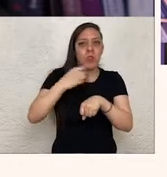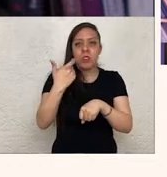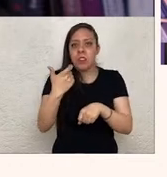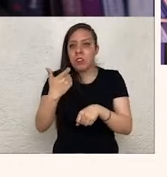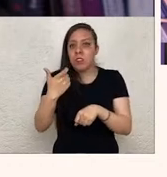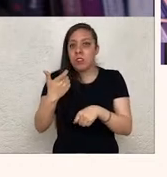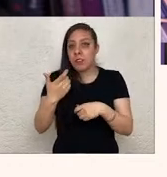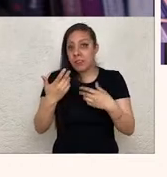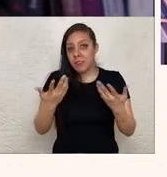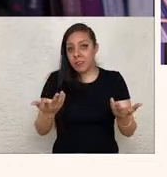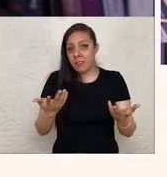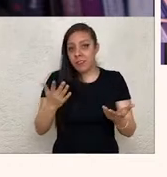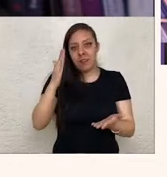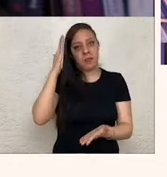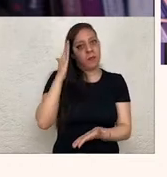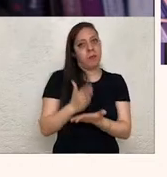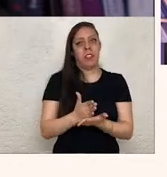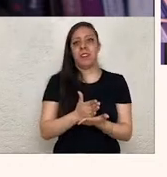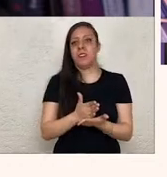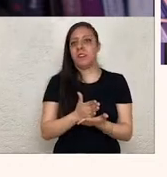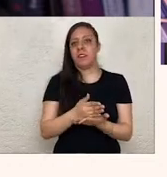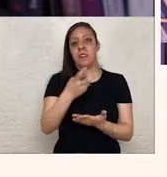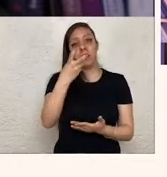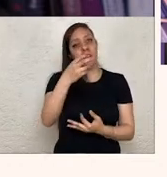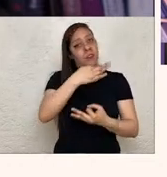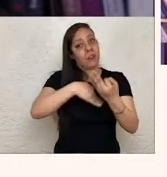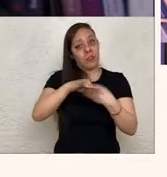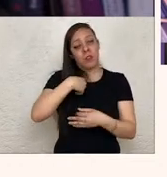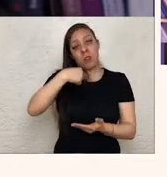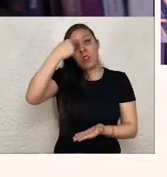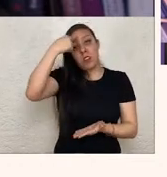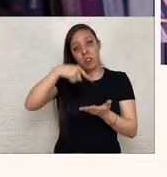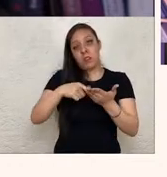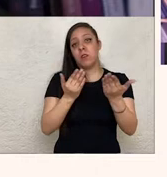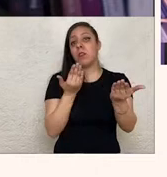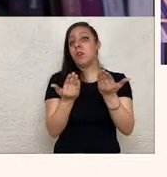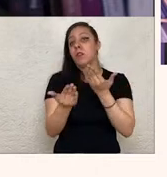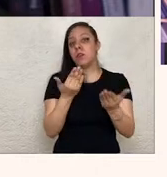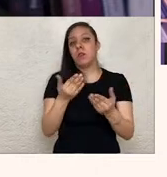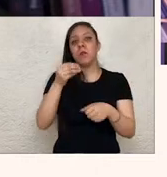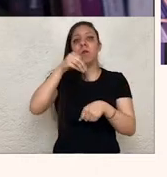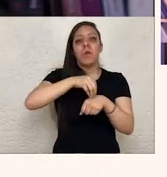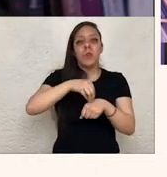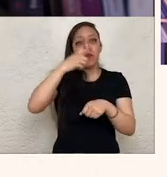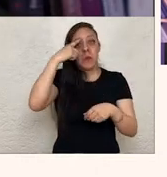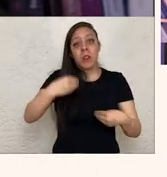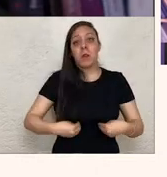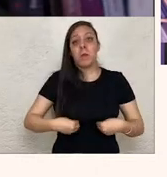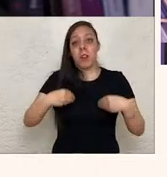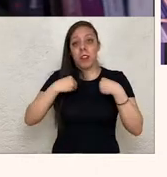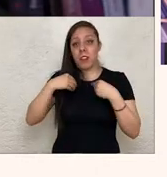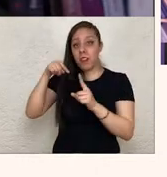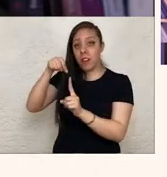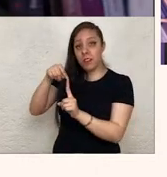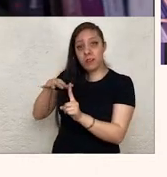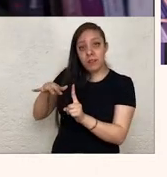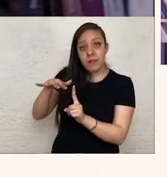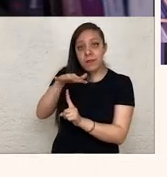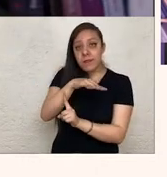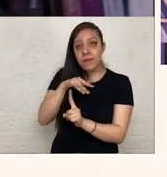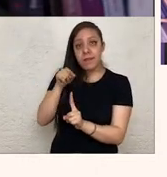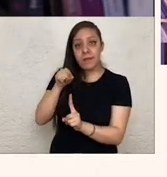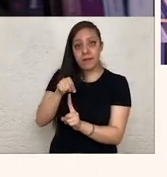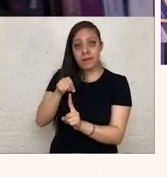¿no? Tenemos que ponerle un alto a eso. Y yo creo que esta metáfora de poner la vida en el centro y